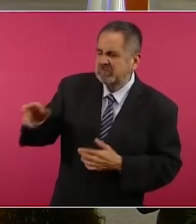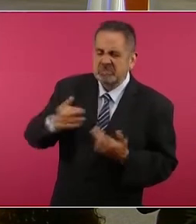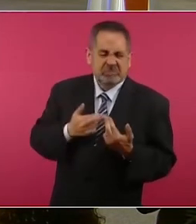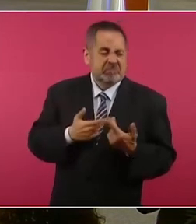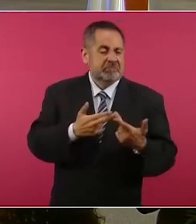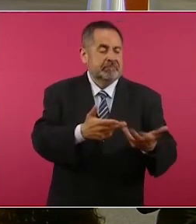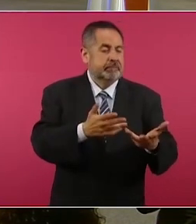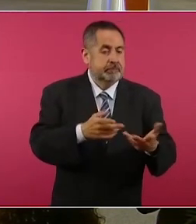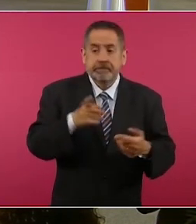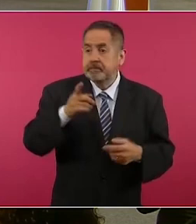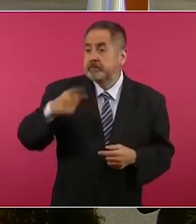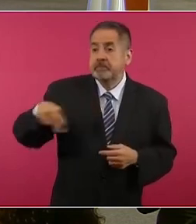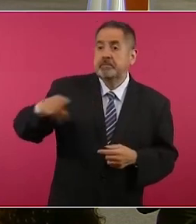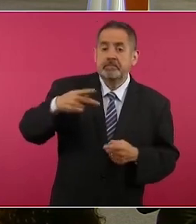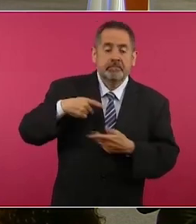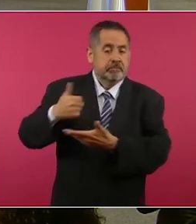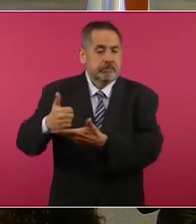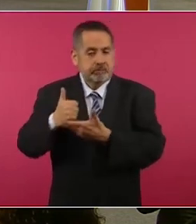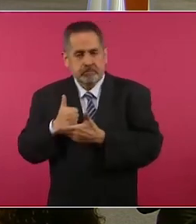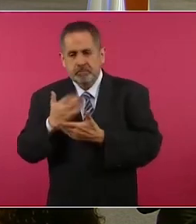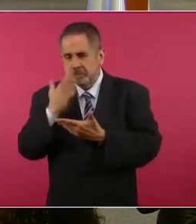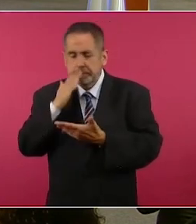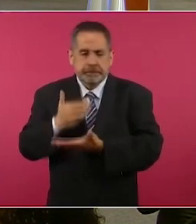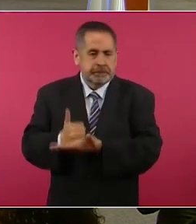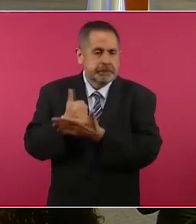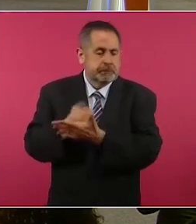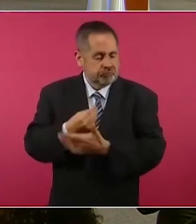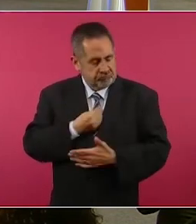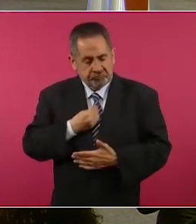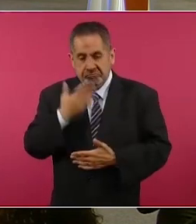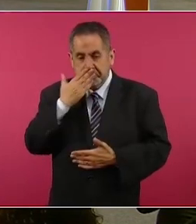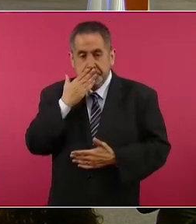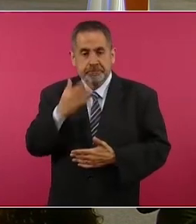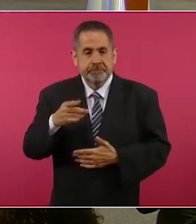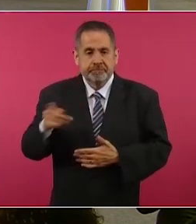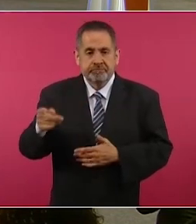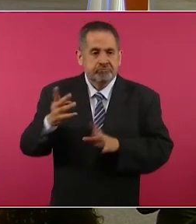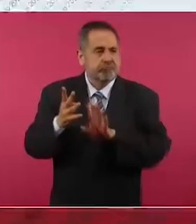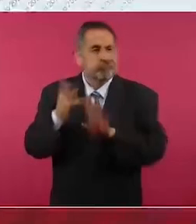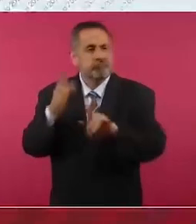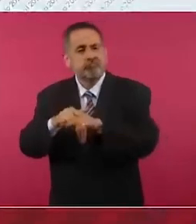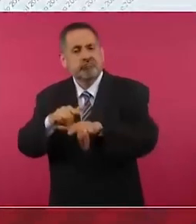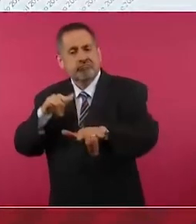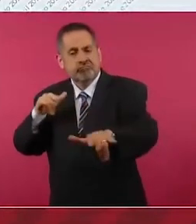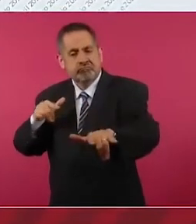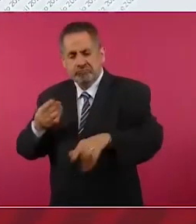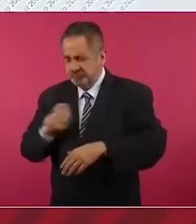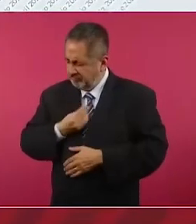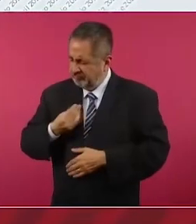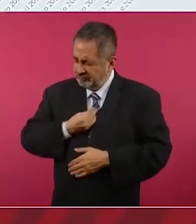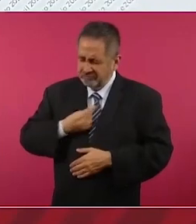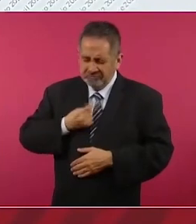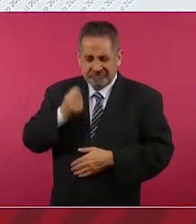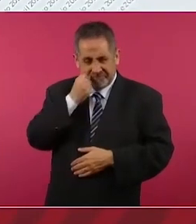La gente ahí nos ayudó porque hacía colas y aguantó,